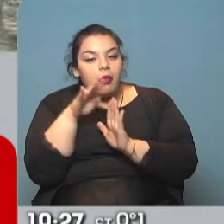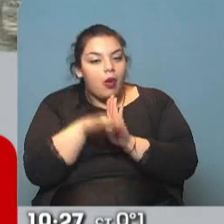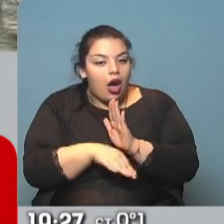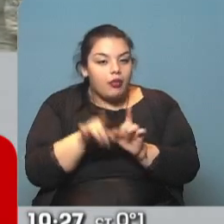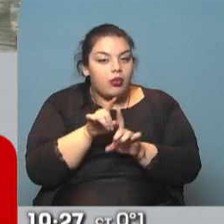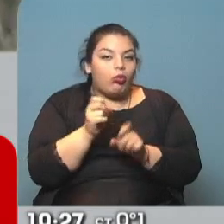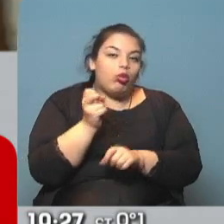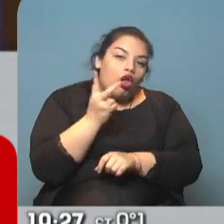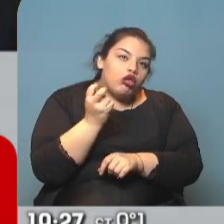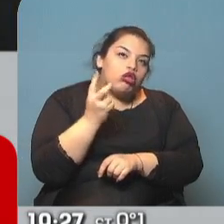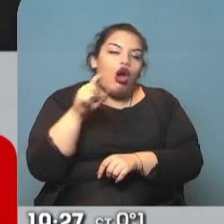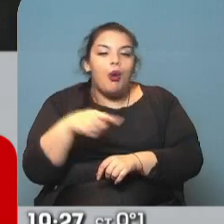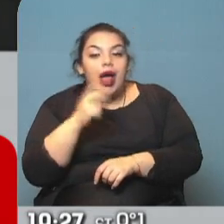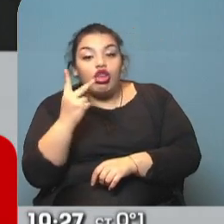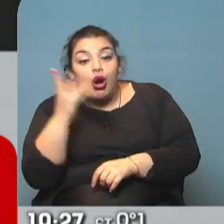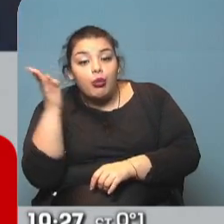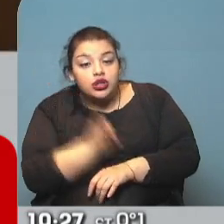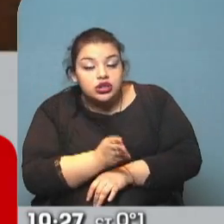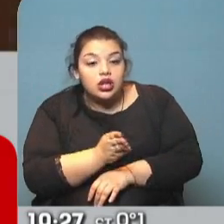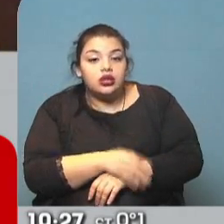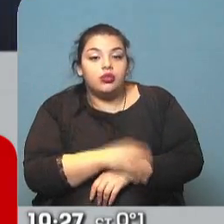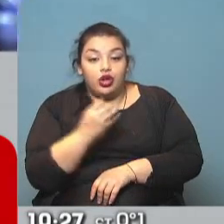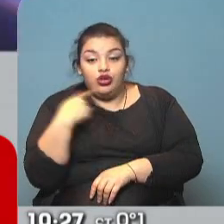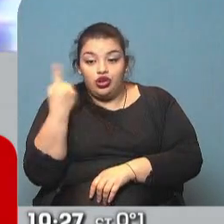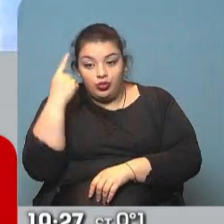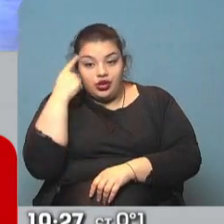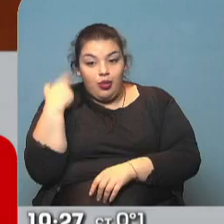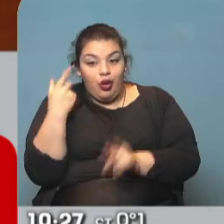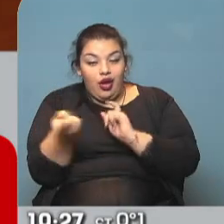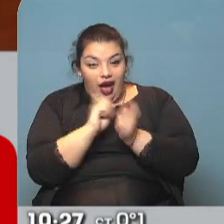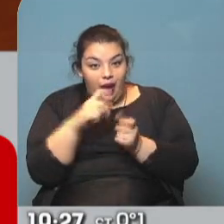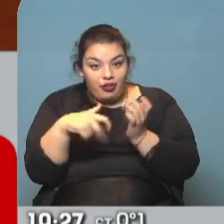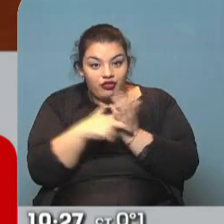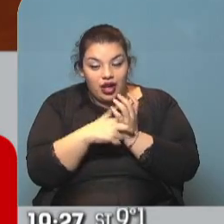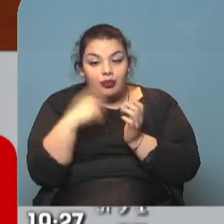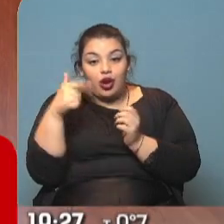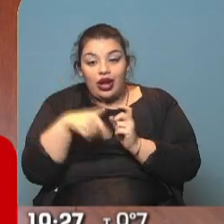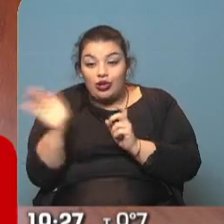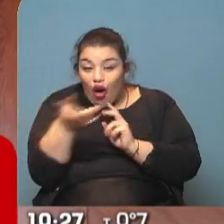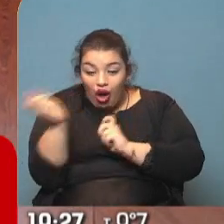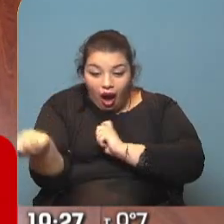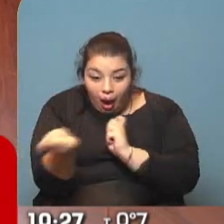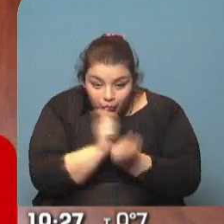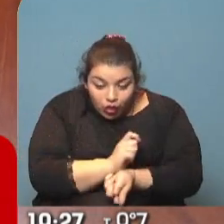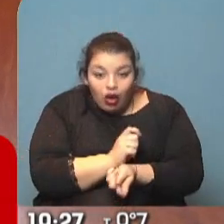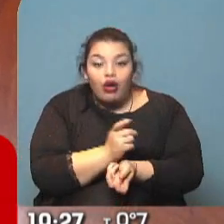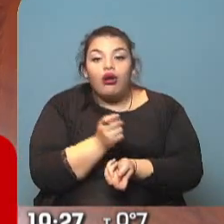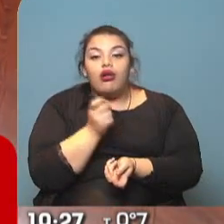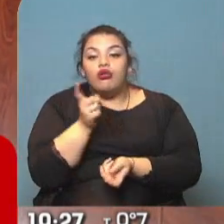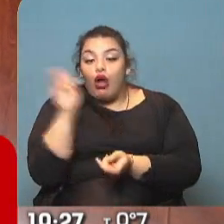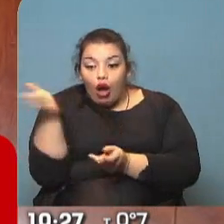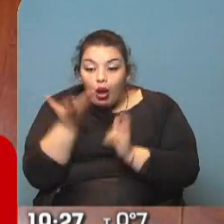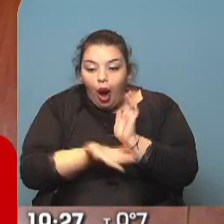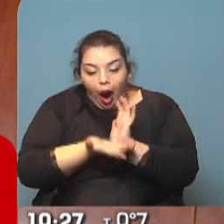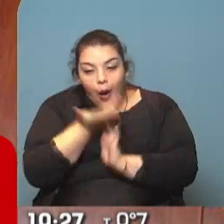de 2, 2,2%, porque prevíamos que era un año del ajuste fiscal. Ahora con la turbulencia cambiaria más la sequía, tenés dos efectos